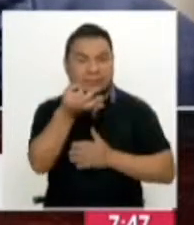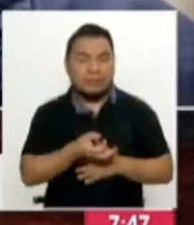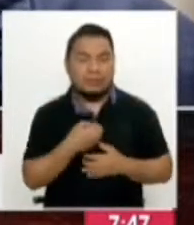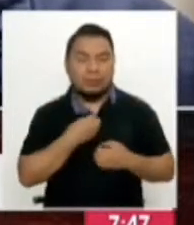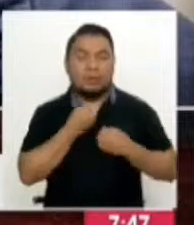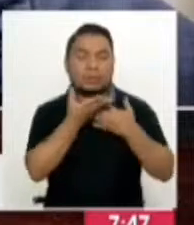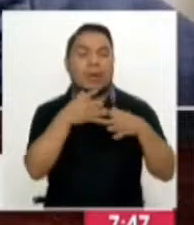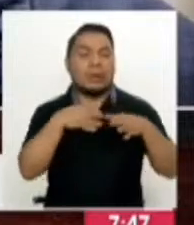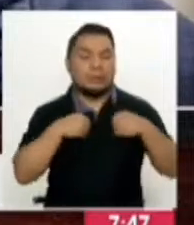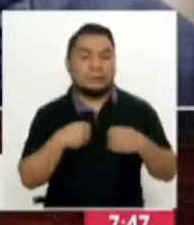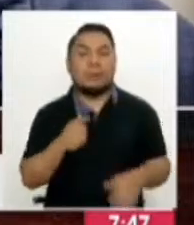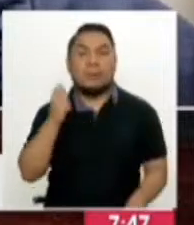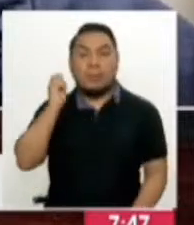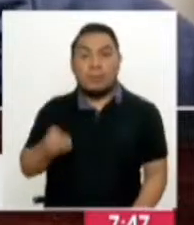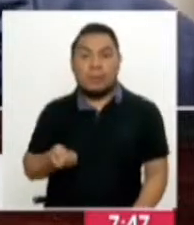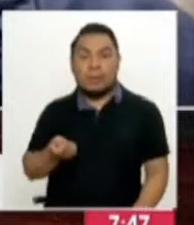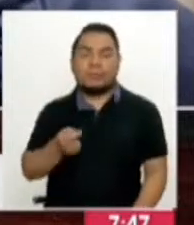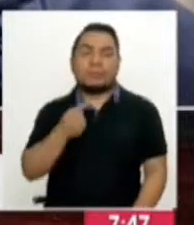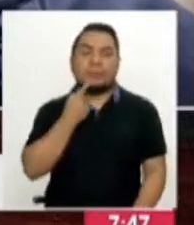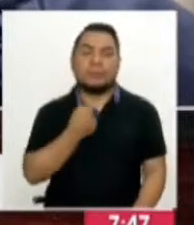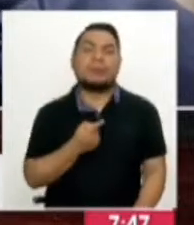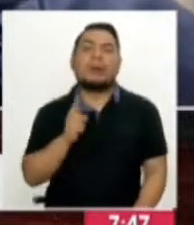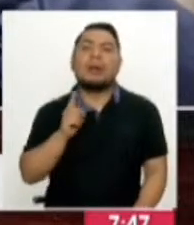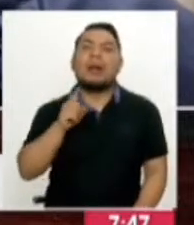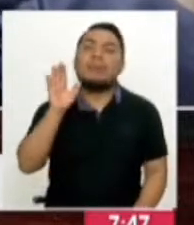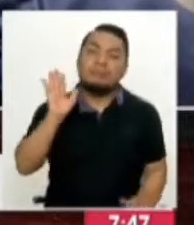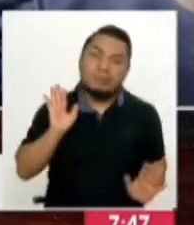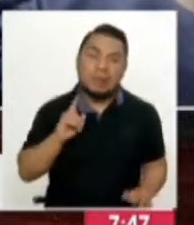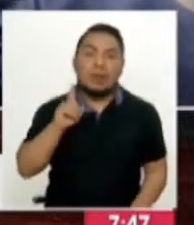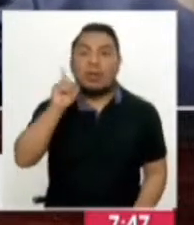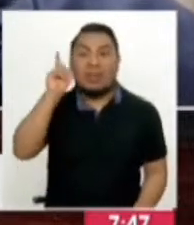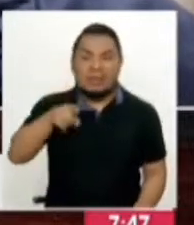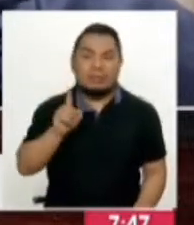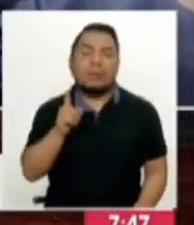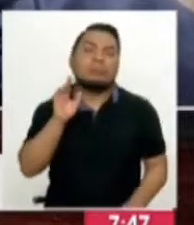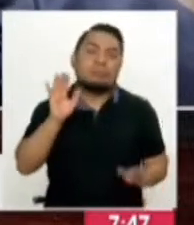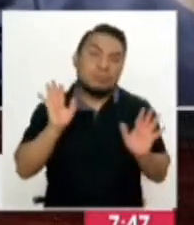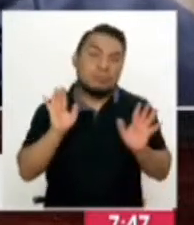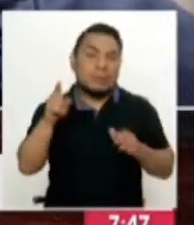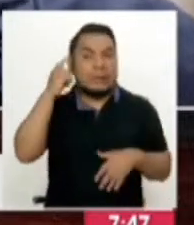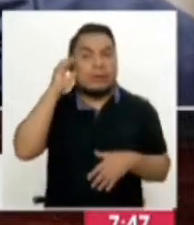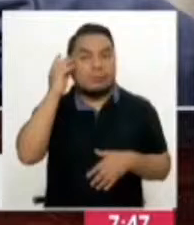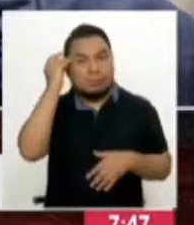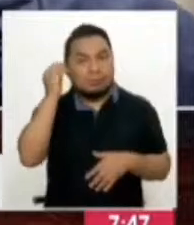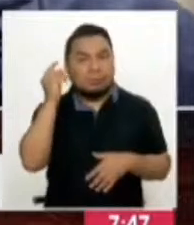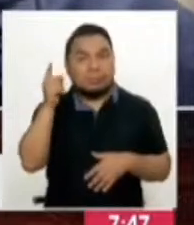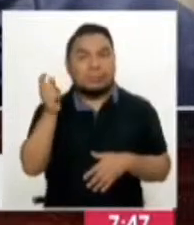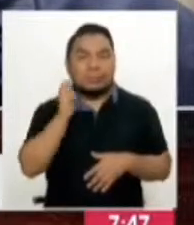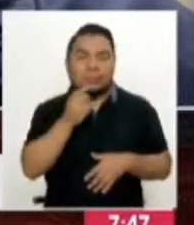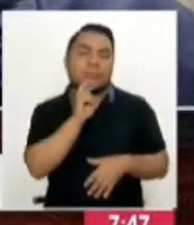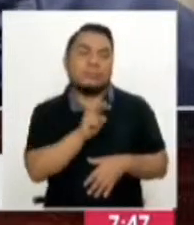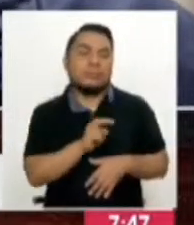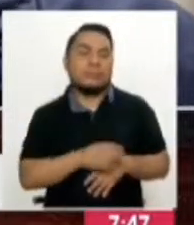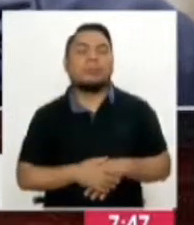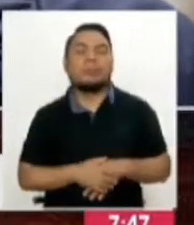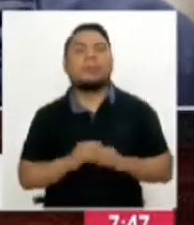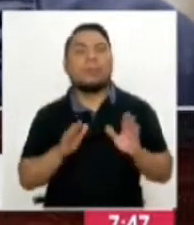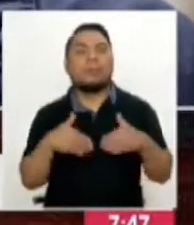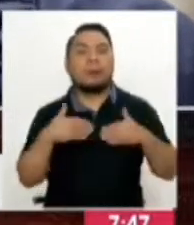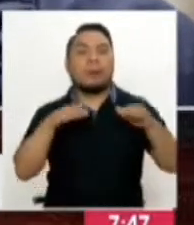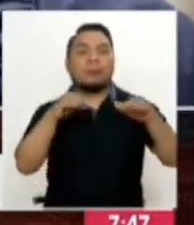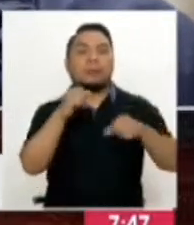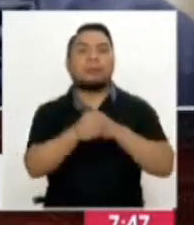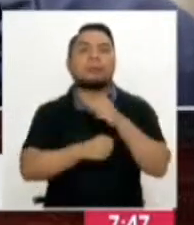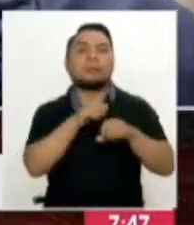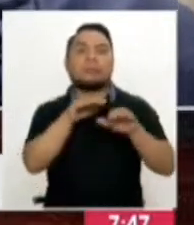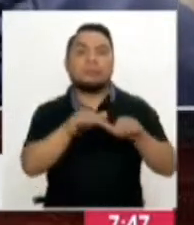puede. Ojo que dice puede, no dice debe. Significa que el juez tiene la atribución de rebajarle la pena